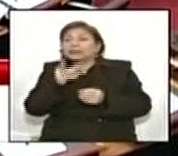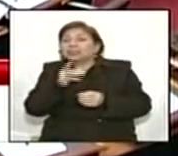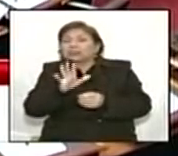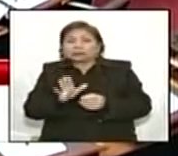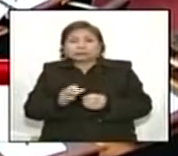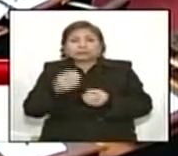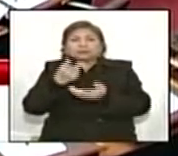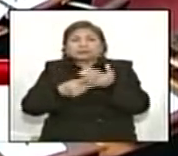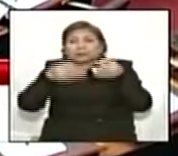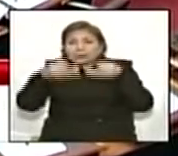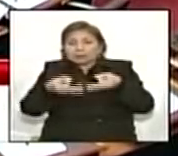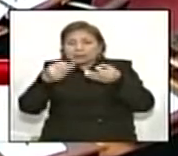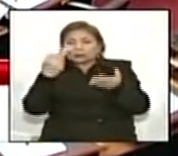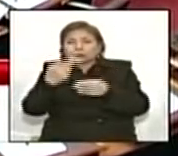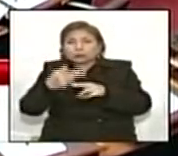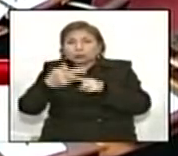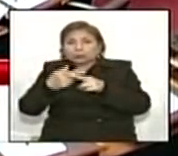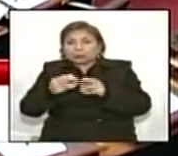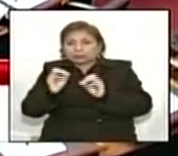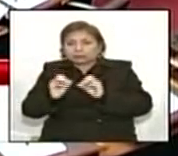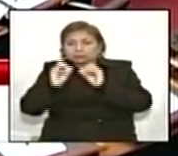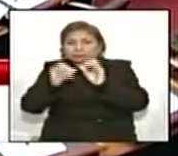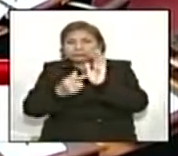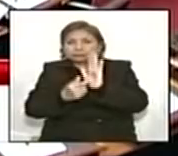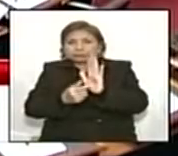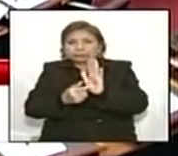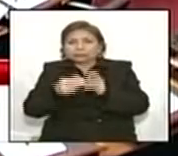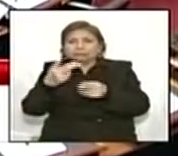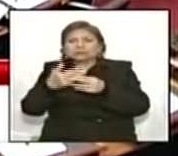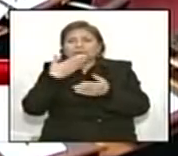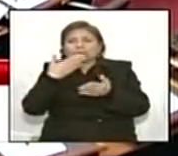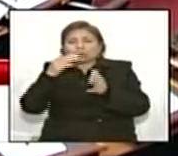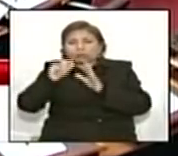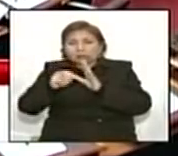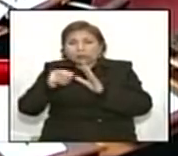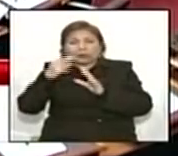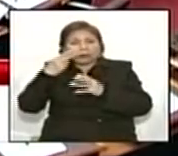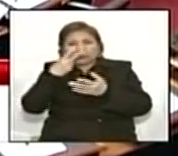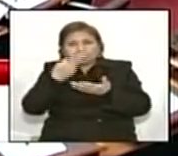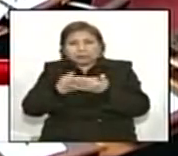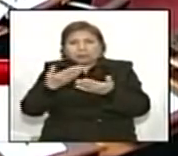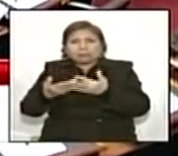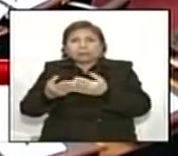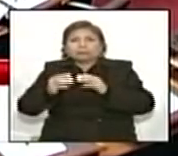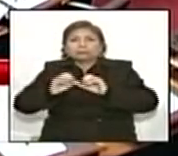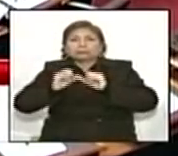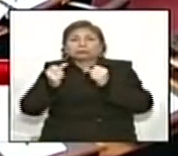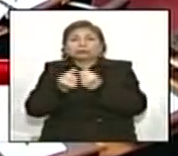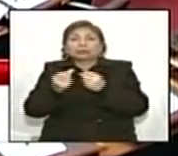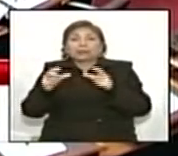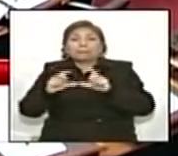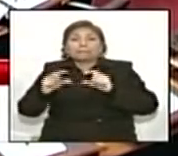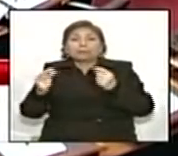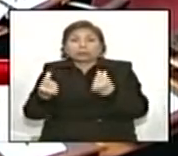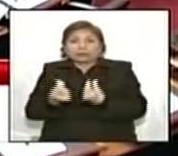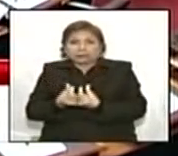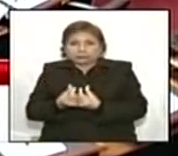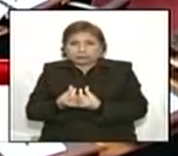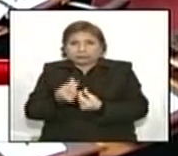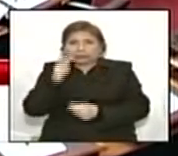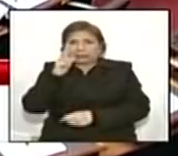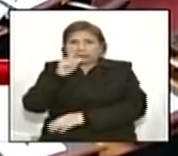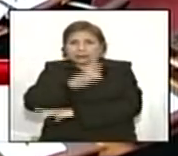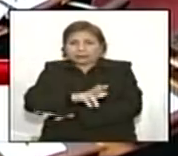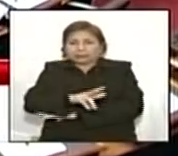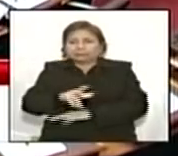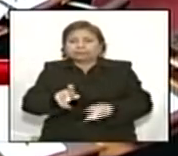moción de censura. Creo que está cantadísima, ¿no es cierto? Se necesitan muy pocos votos, pero claro, todo va a depender de la correlación de fuerzas que se dé luego en el Congreso de la República.